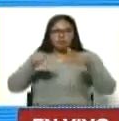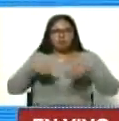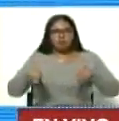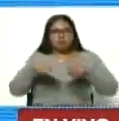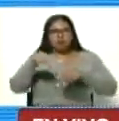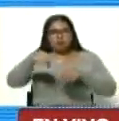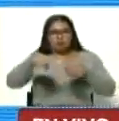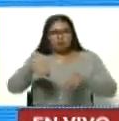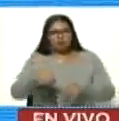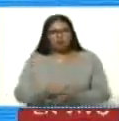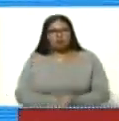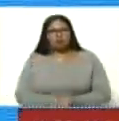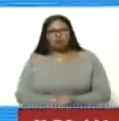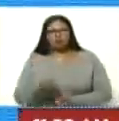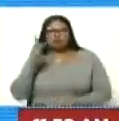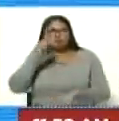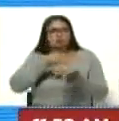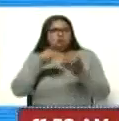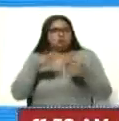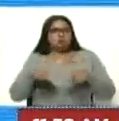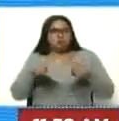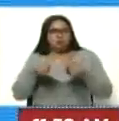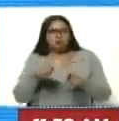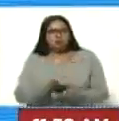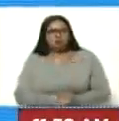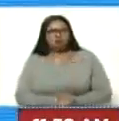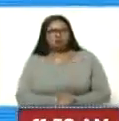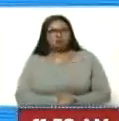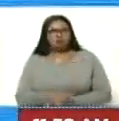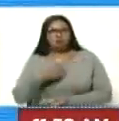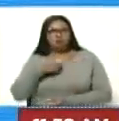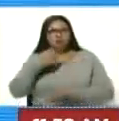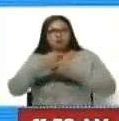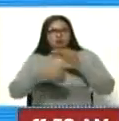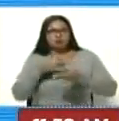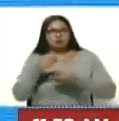sede, se vinieron para acá, cuando no lo pudieron hacer allá